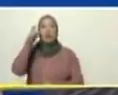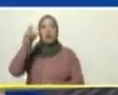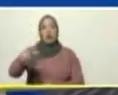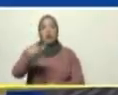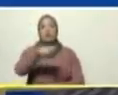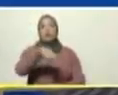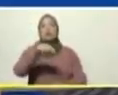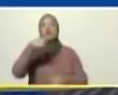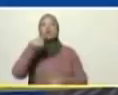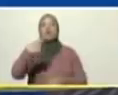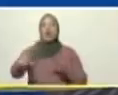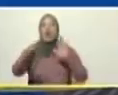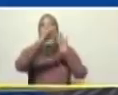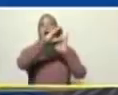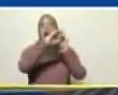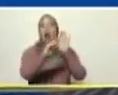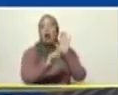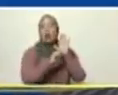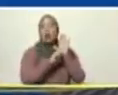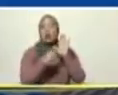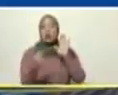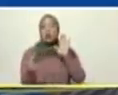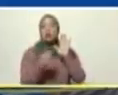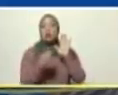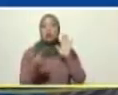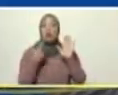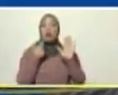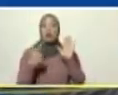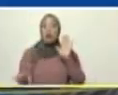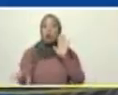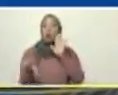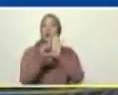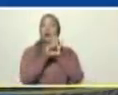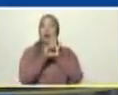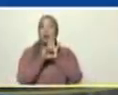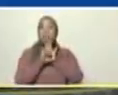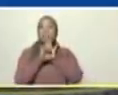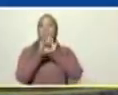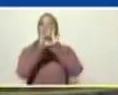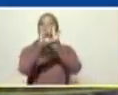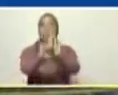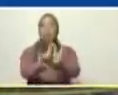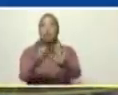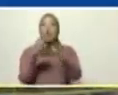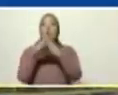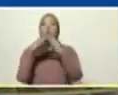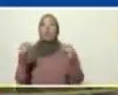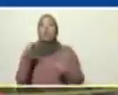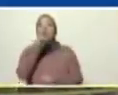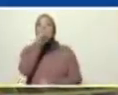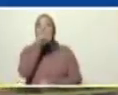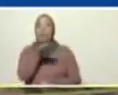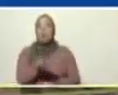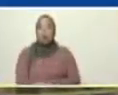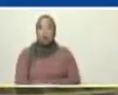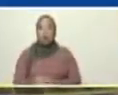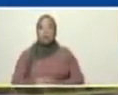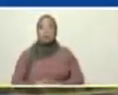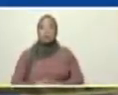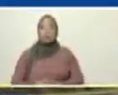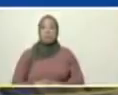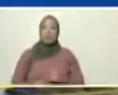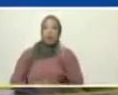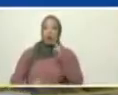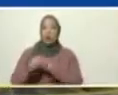Constitución, ¿no? Eso fue significativo porque la Constitución encarnaba toda la historia, toda la conciencia, toda la